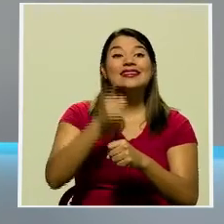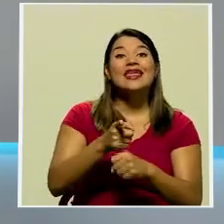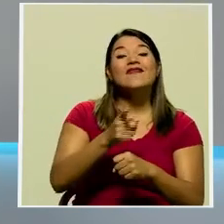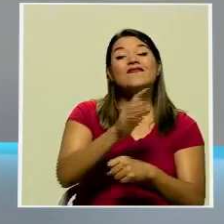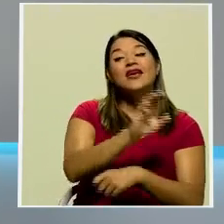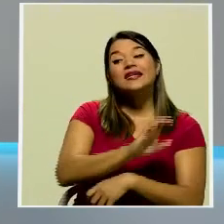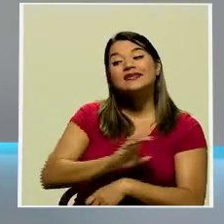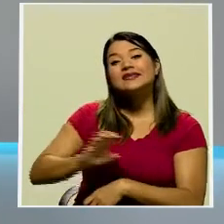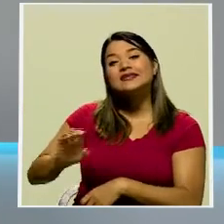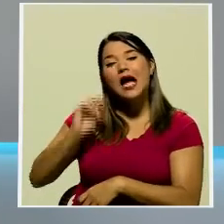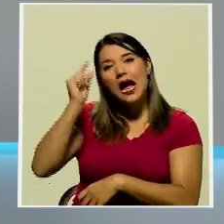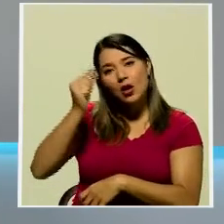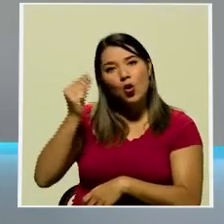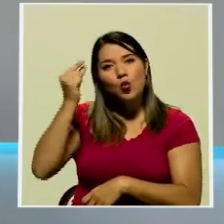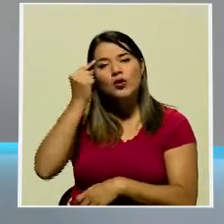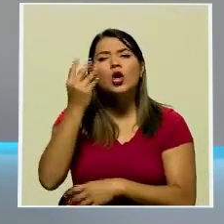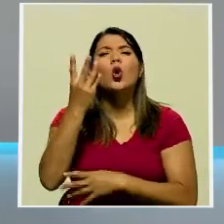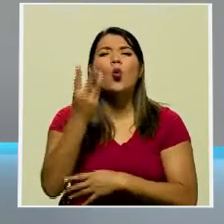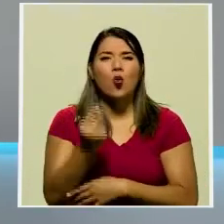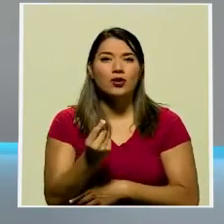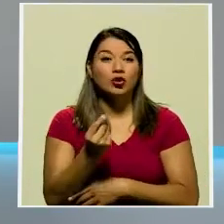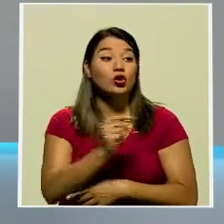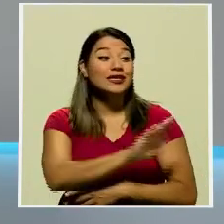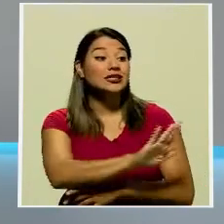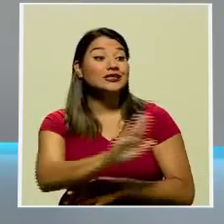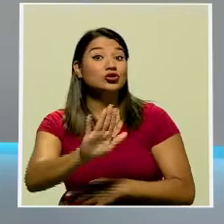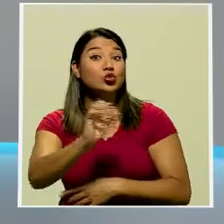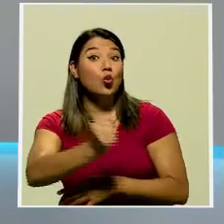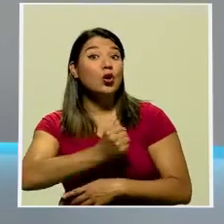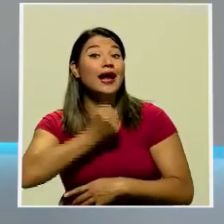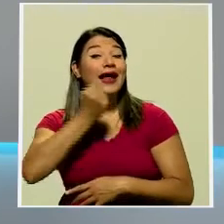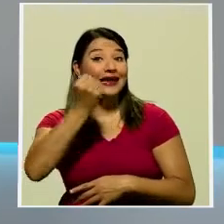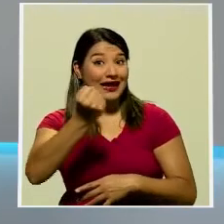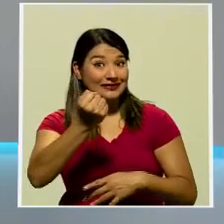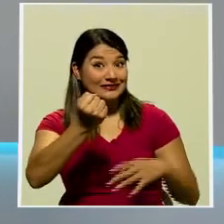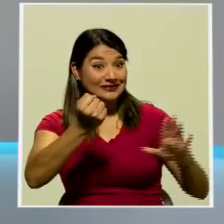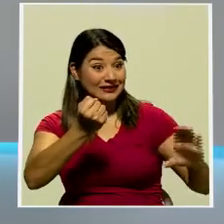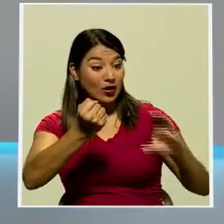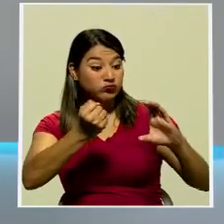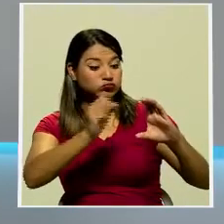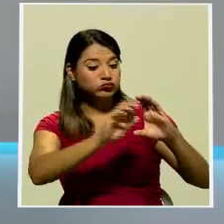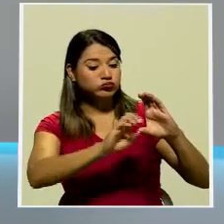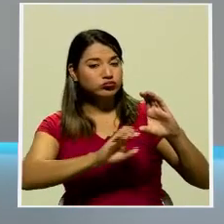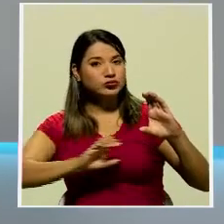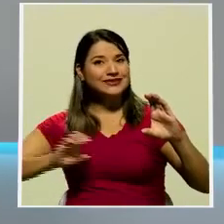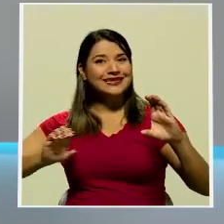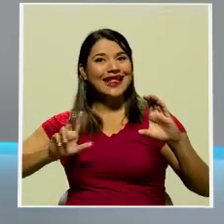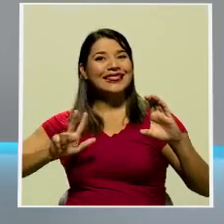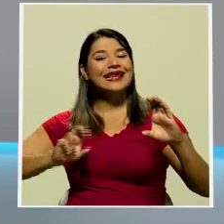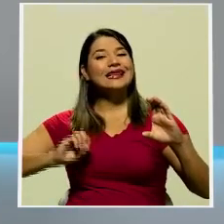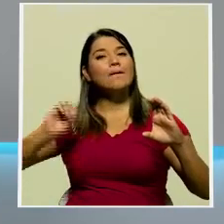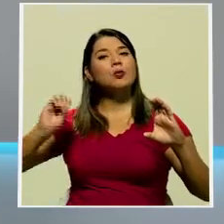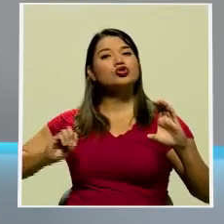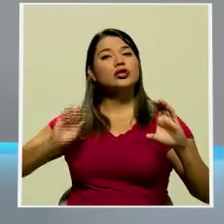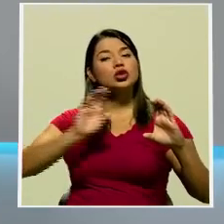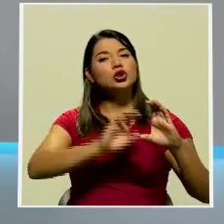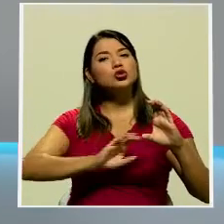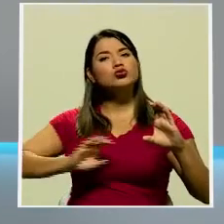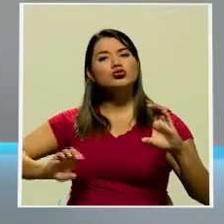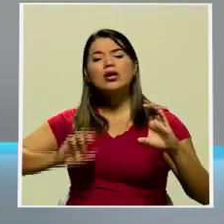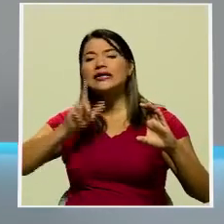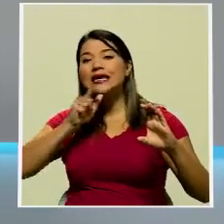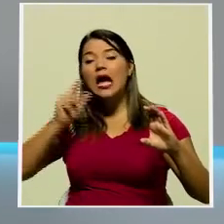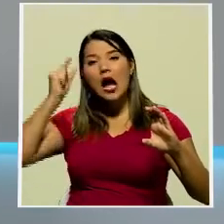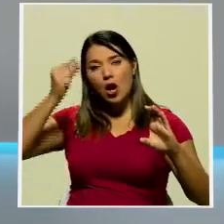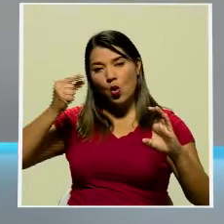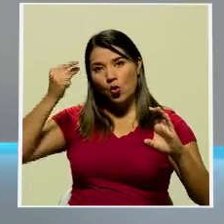máximo sería hasta del 30% de dichas utilidades. Pero aquí la gran pregunta, y ahora usted, don Ernesto, la